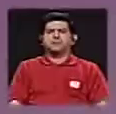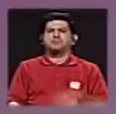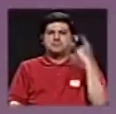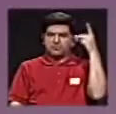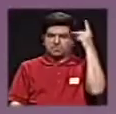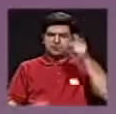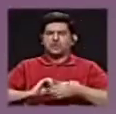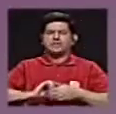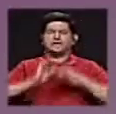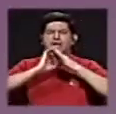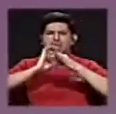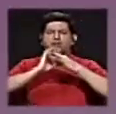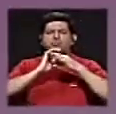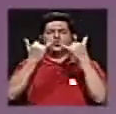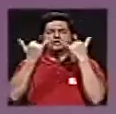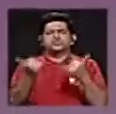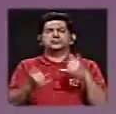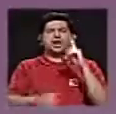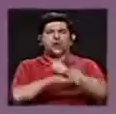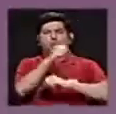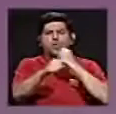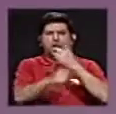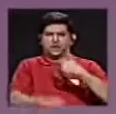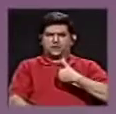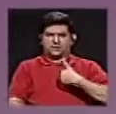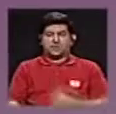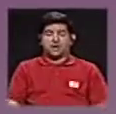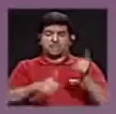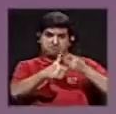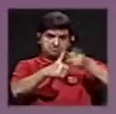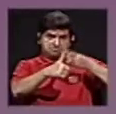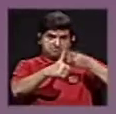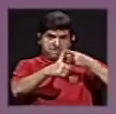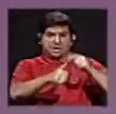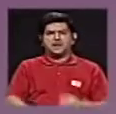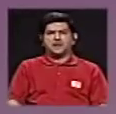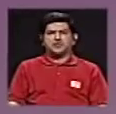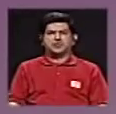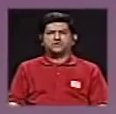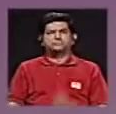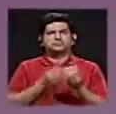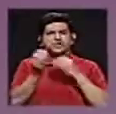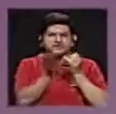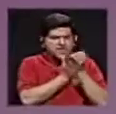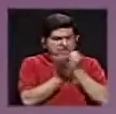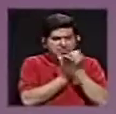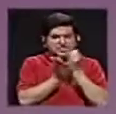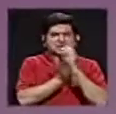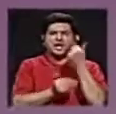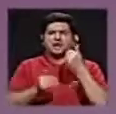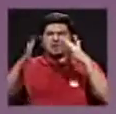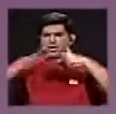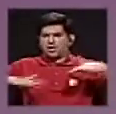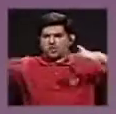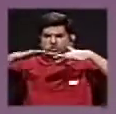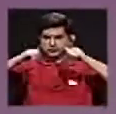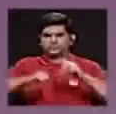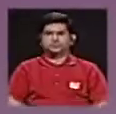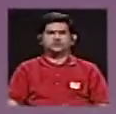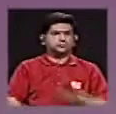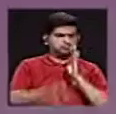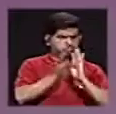de alianzas desde hace ya más de un año primero veamos básicamente investigados o en otros espacios verdad que tenemos